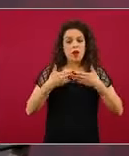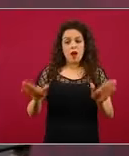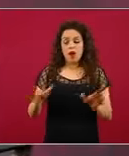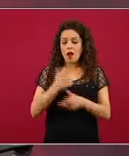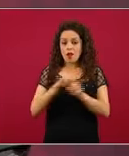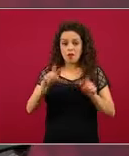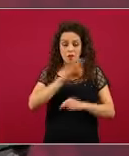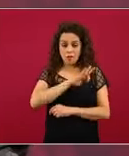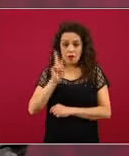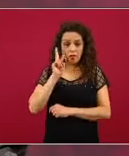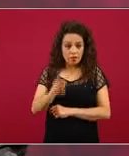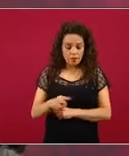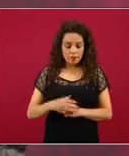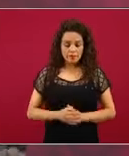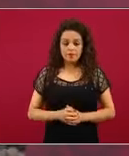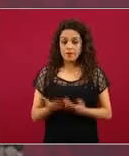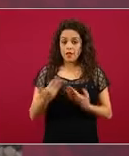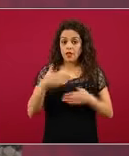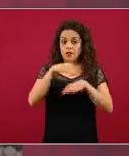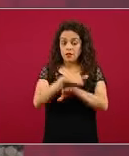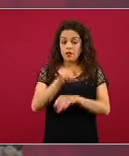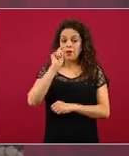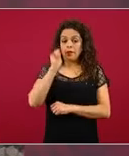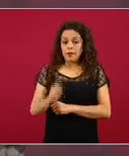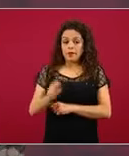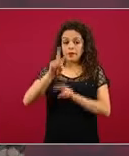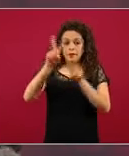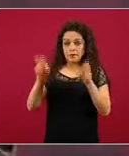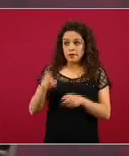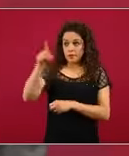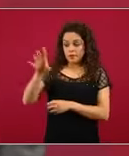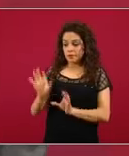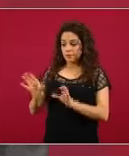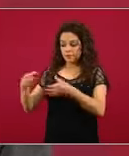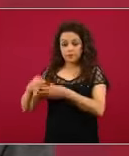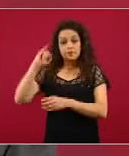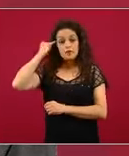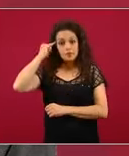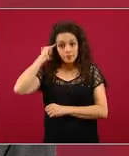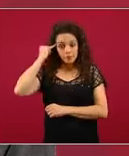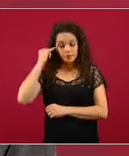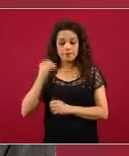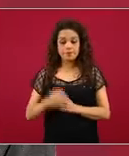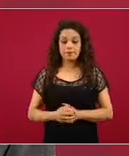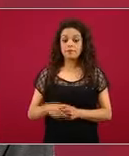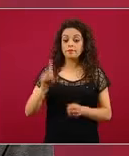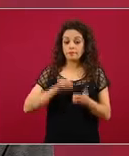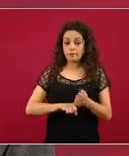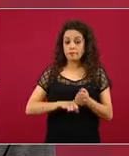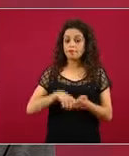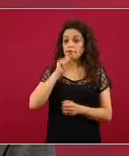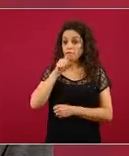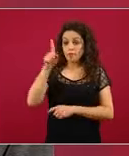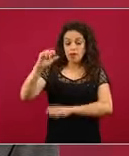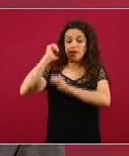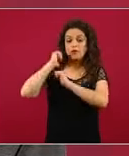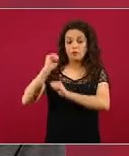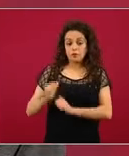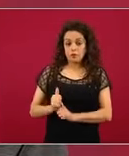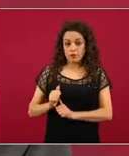Sobre las zonas indígenas, son parte del territorio nacional, tienen también jurisdicción las